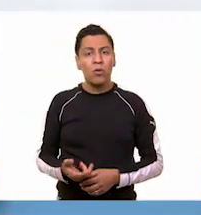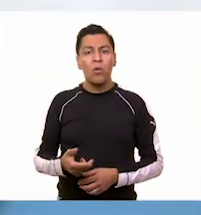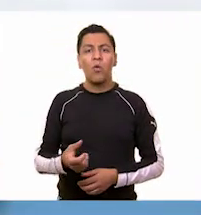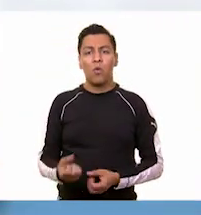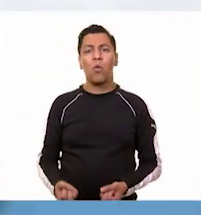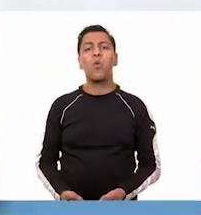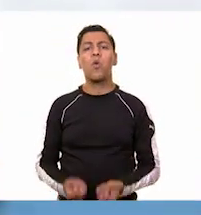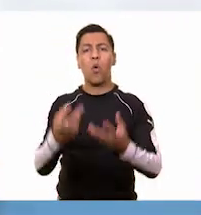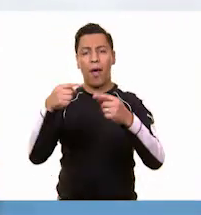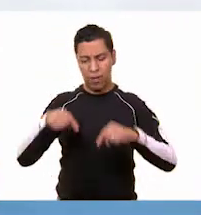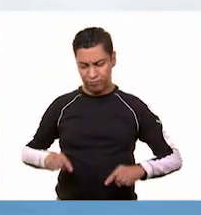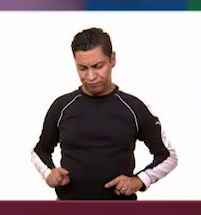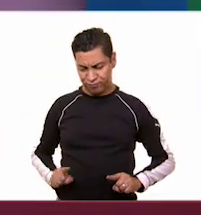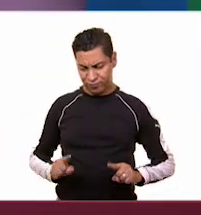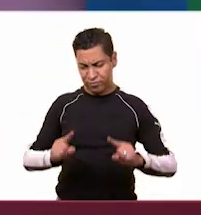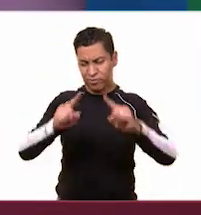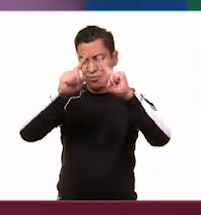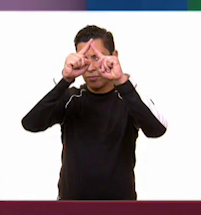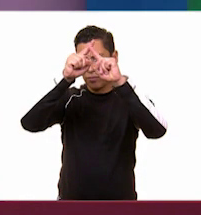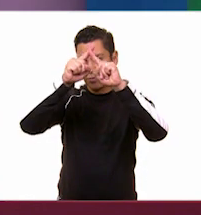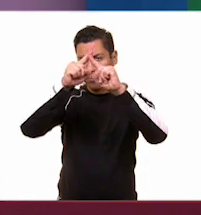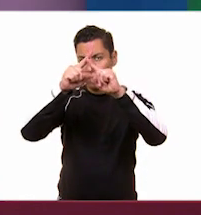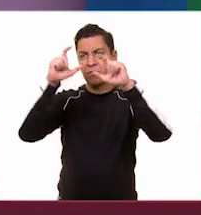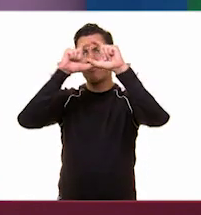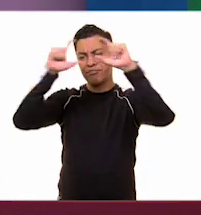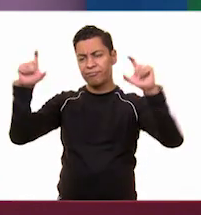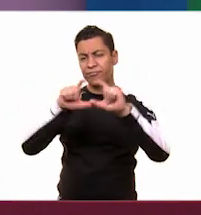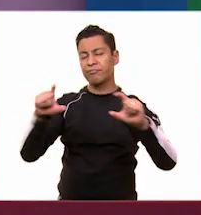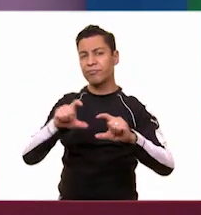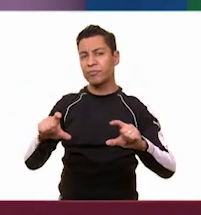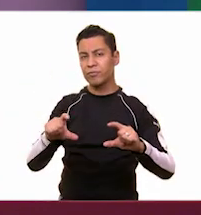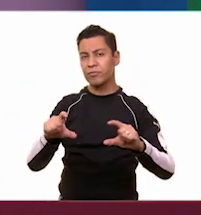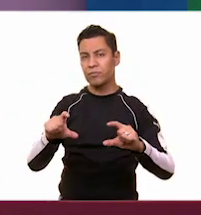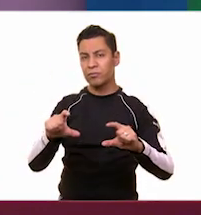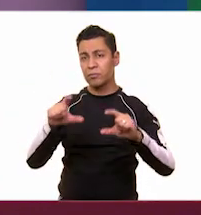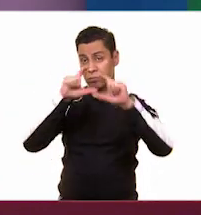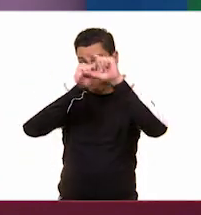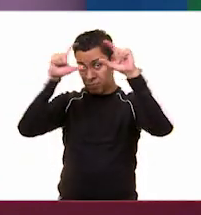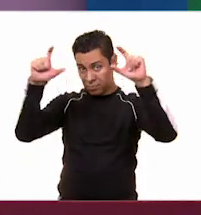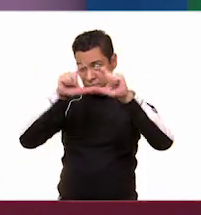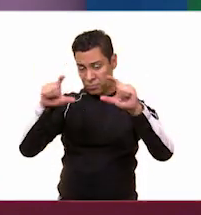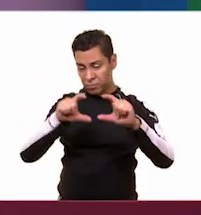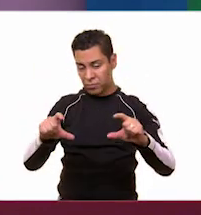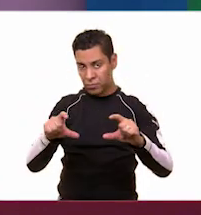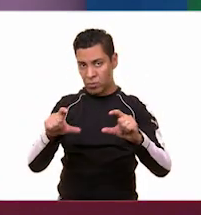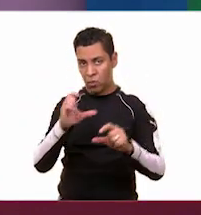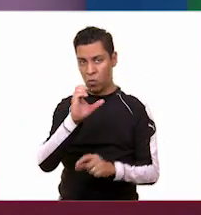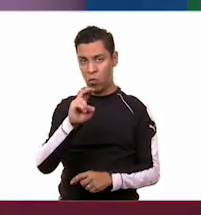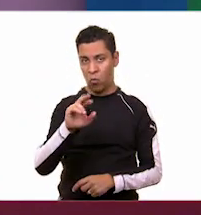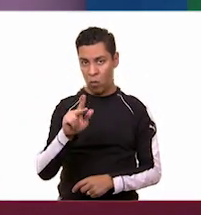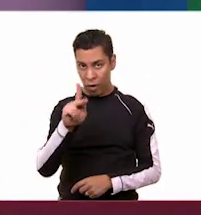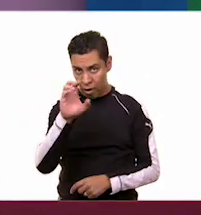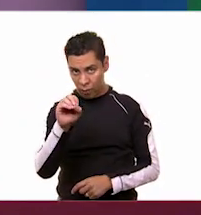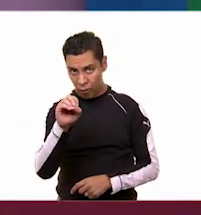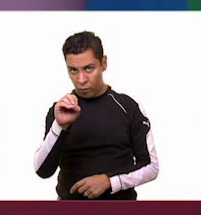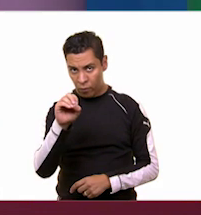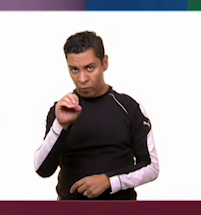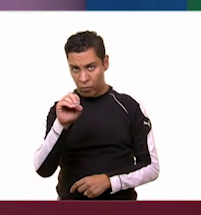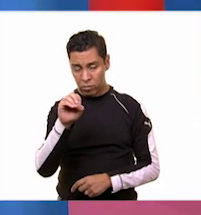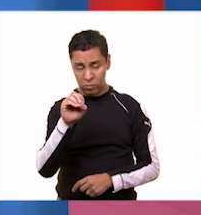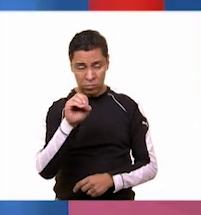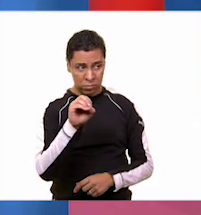la información de este párrafo? Pues todavía es parte del cuerpo de la noticia, ¿no,